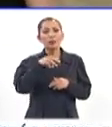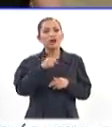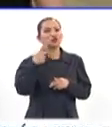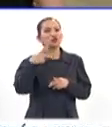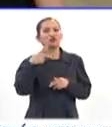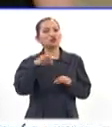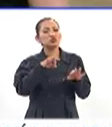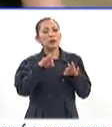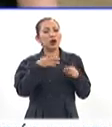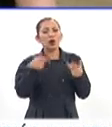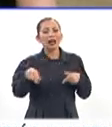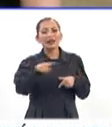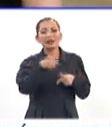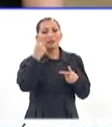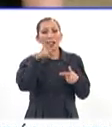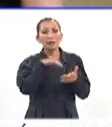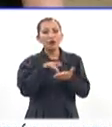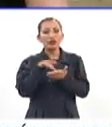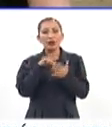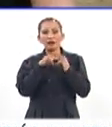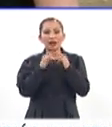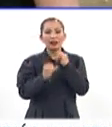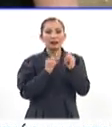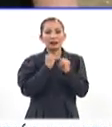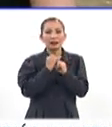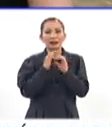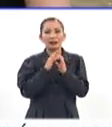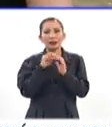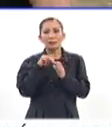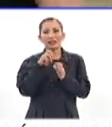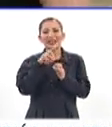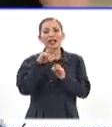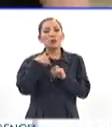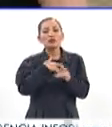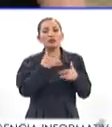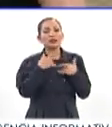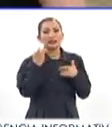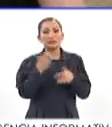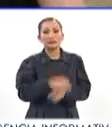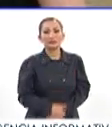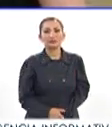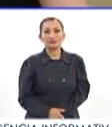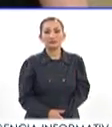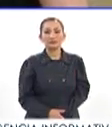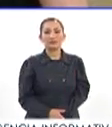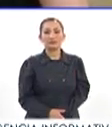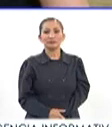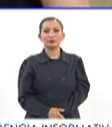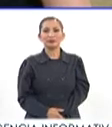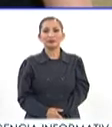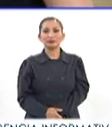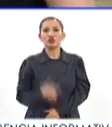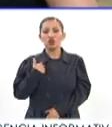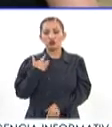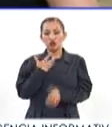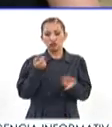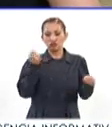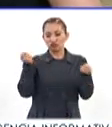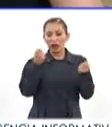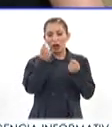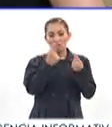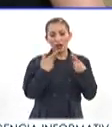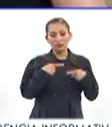¿cuál va a ser tu labor aquí para apoyar en la Feria Internacional de Minería y cómo te sientes al respecto? Bueno, coordinamos a